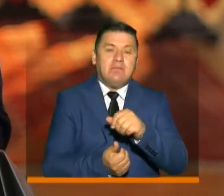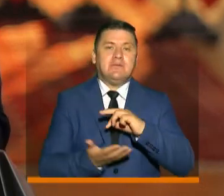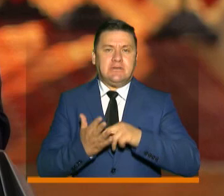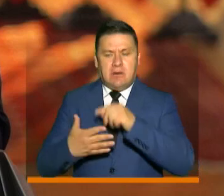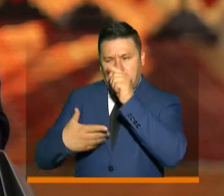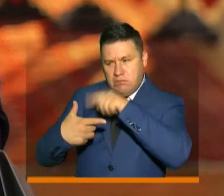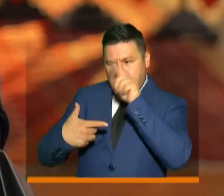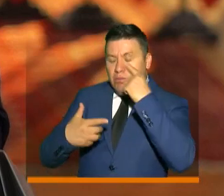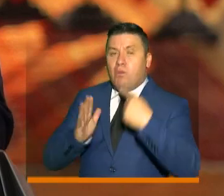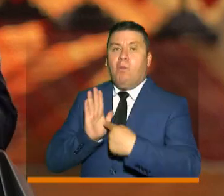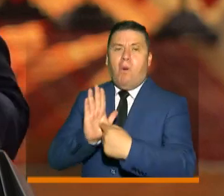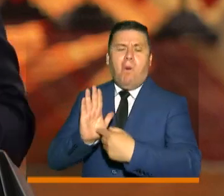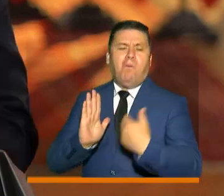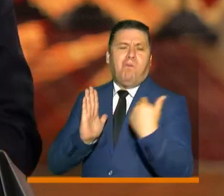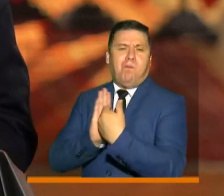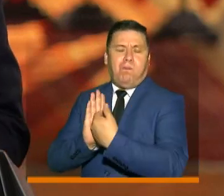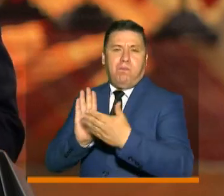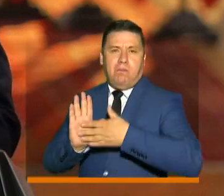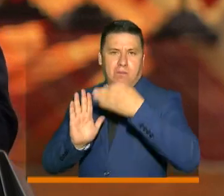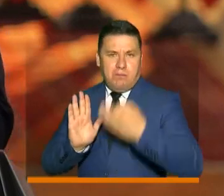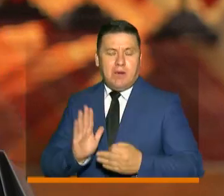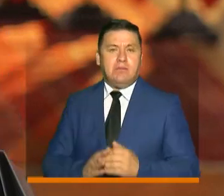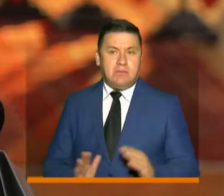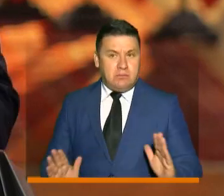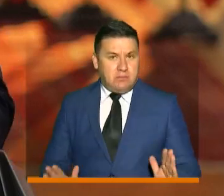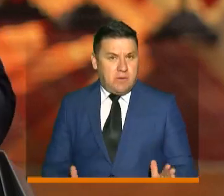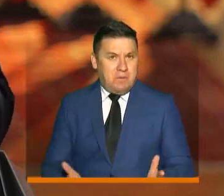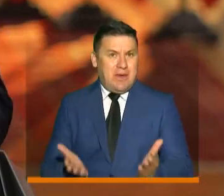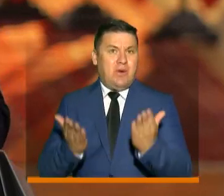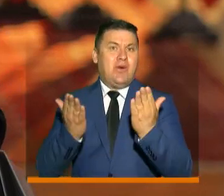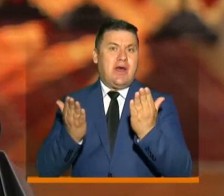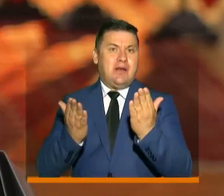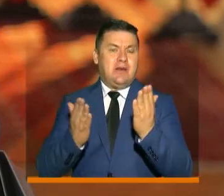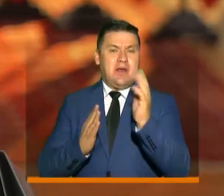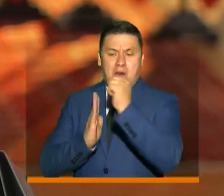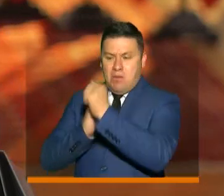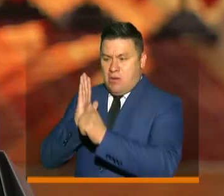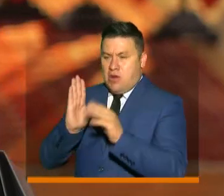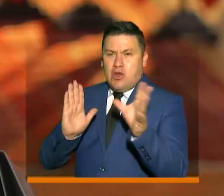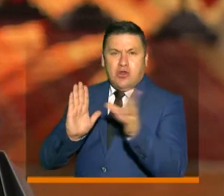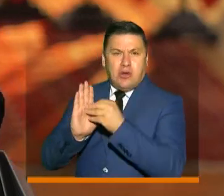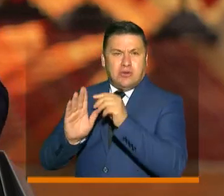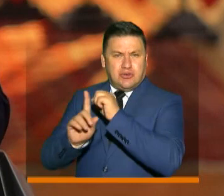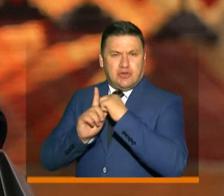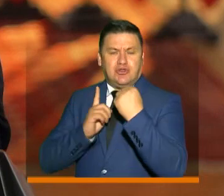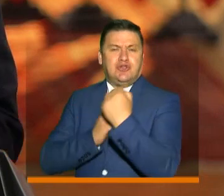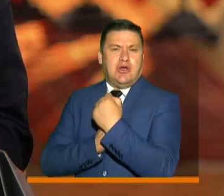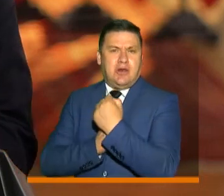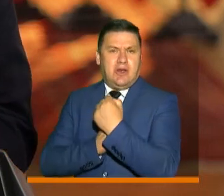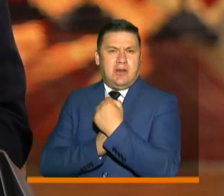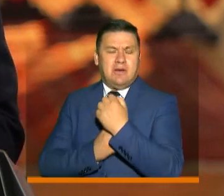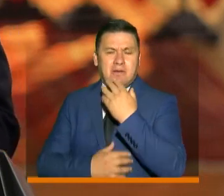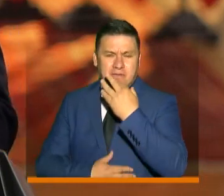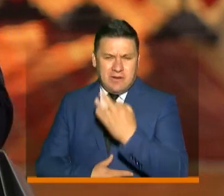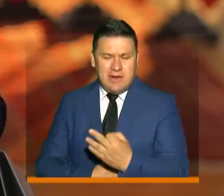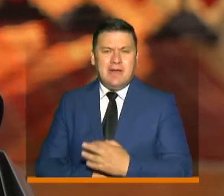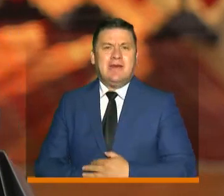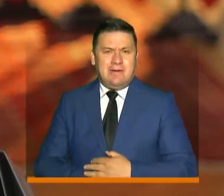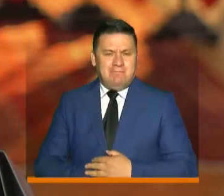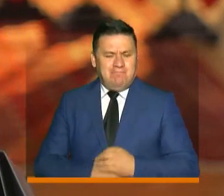demuestran hemos mejorado la focalización de los programas sociales para que realmente